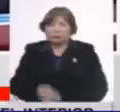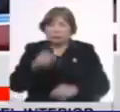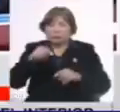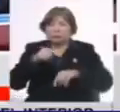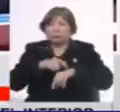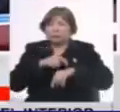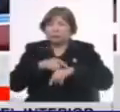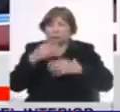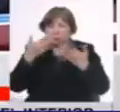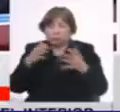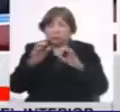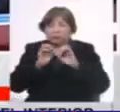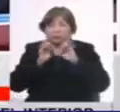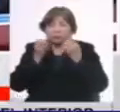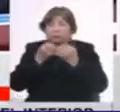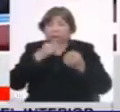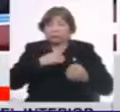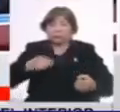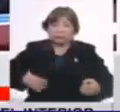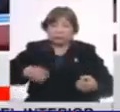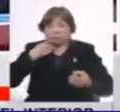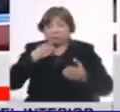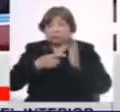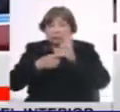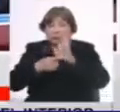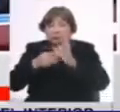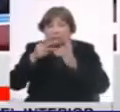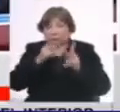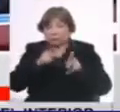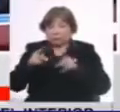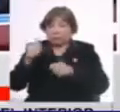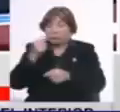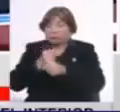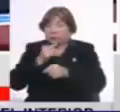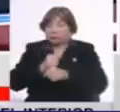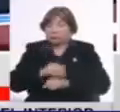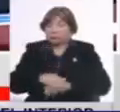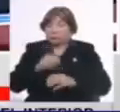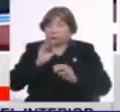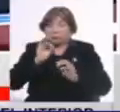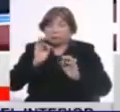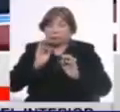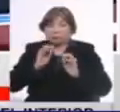En este momento ya el actual ministro del Interior ya le presentó su plan de trabajo.